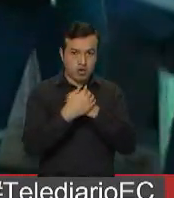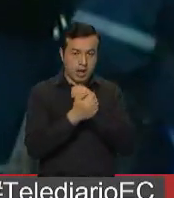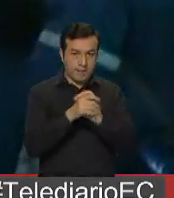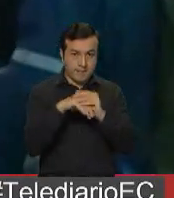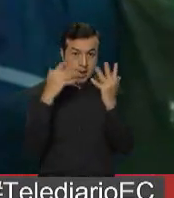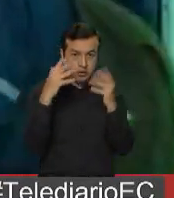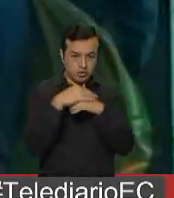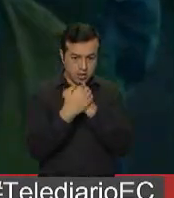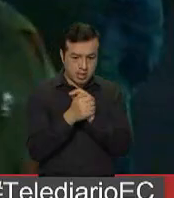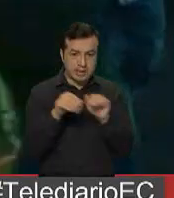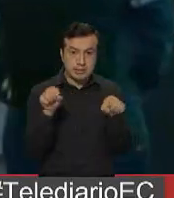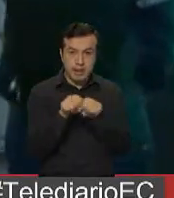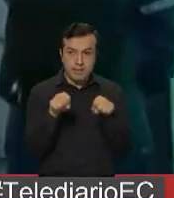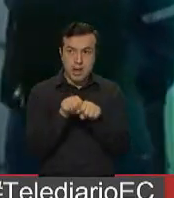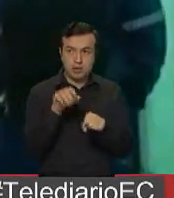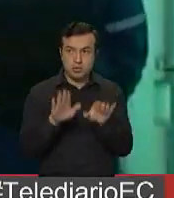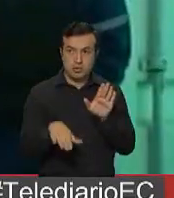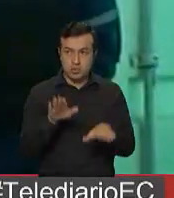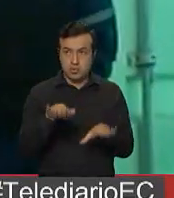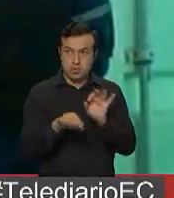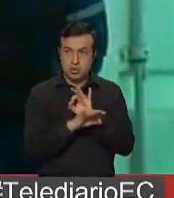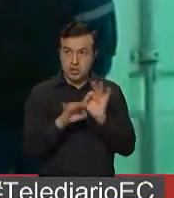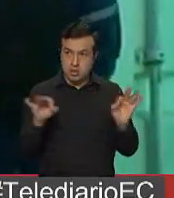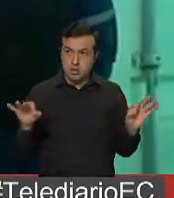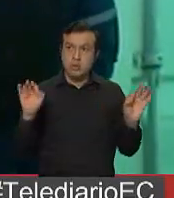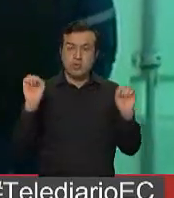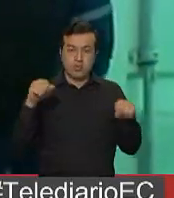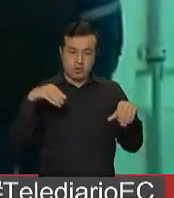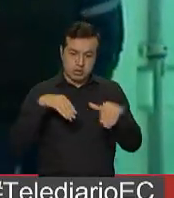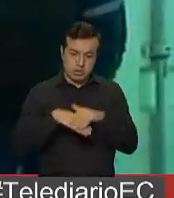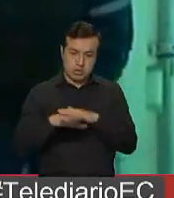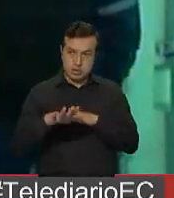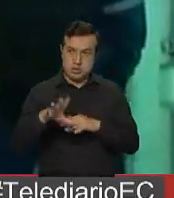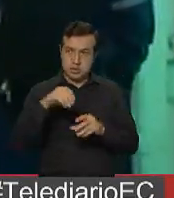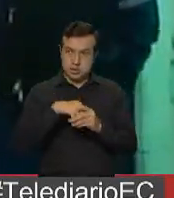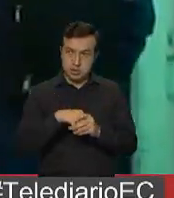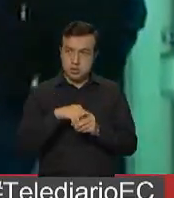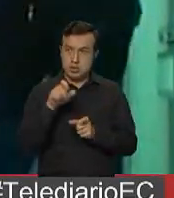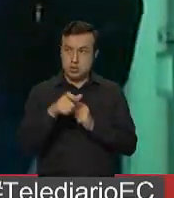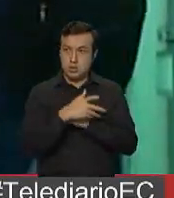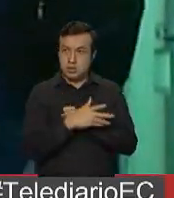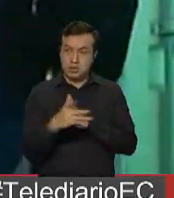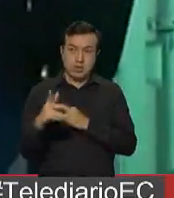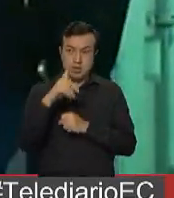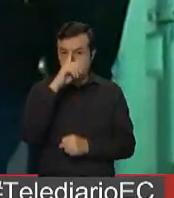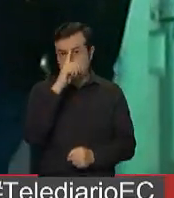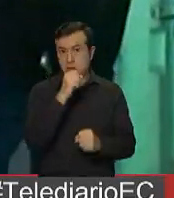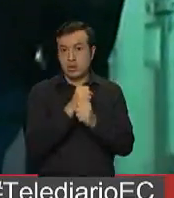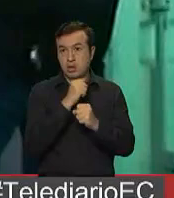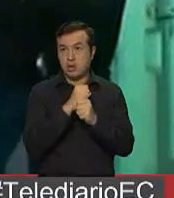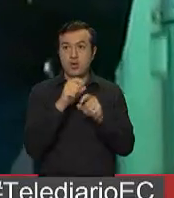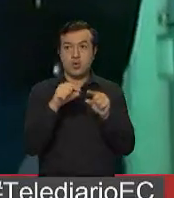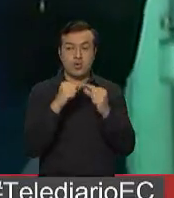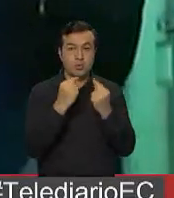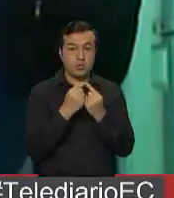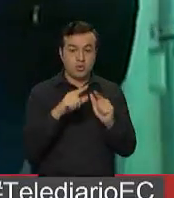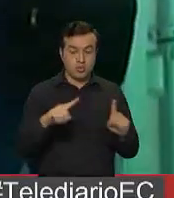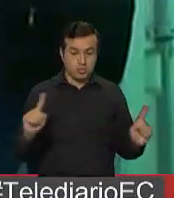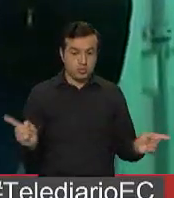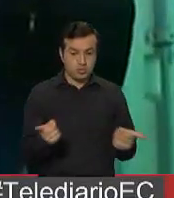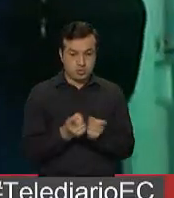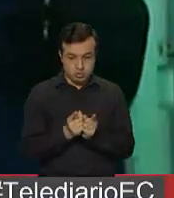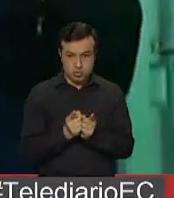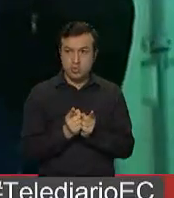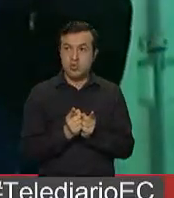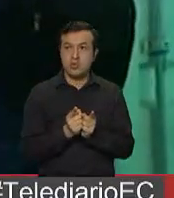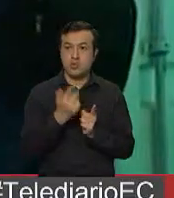la desinfección del calzado para poder acceder a las instalaciones de obra que utilizan los trabajadores. Los trabajadores van entrando en grupos pequeños, grupos reducidos, van